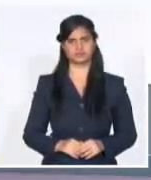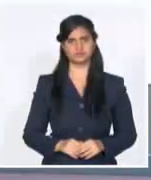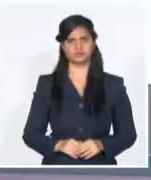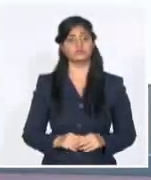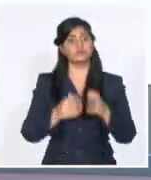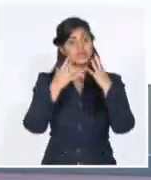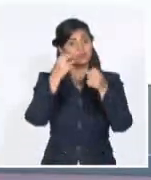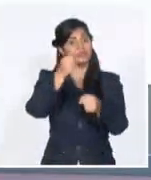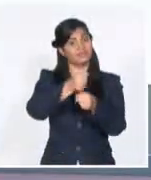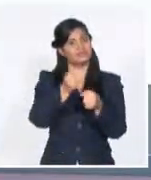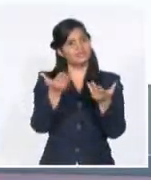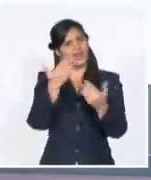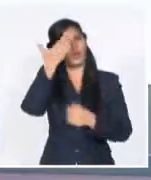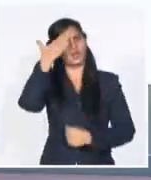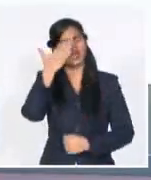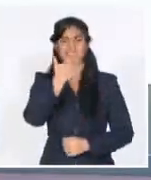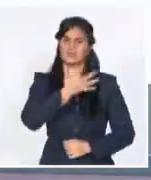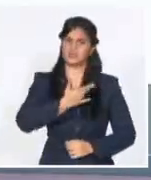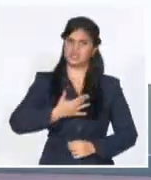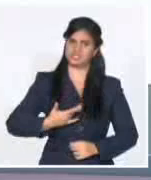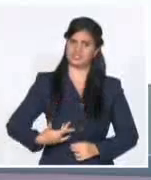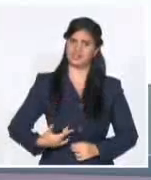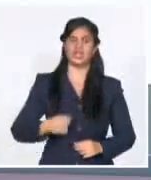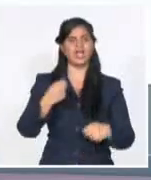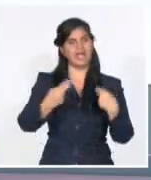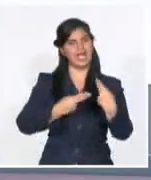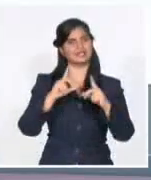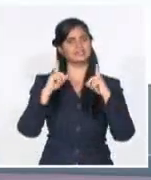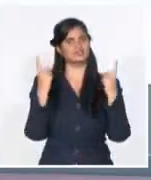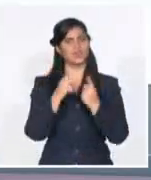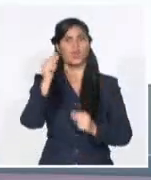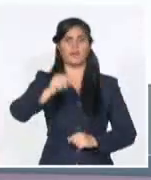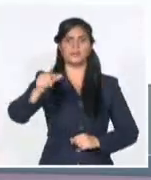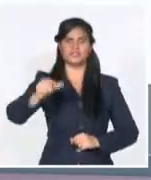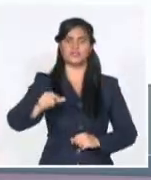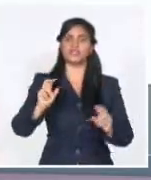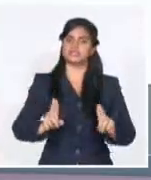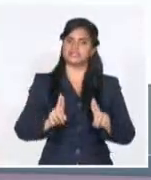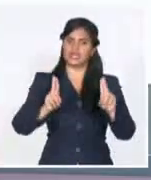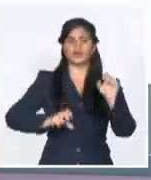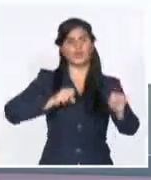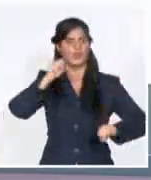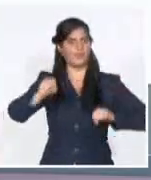Importante labor la que se acometió durante este fin de semana en zonas del litoral